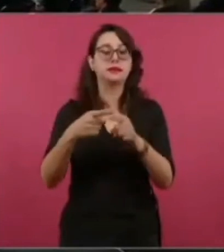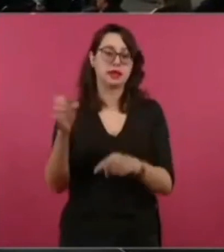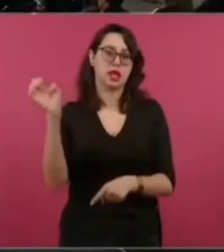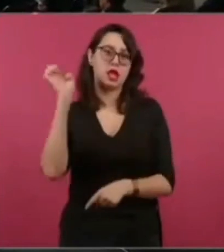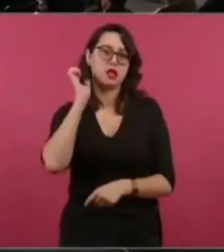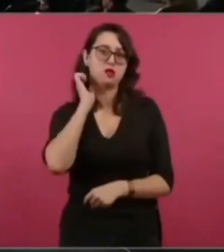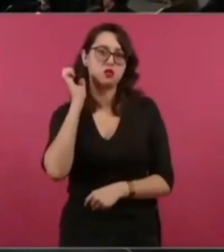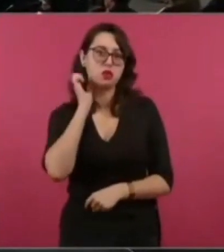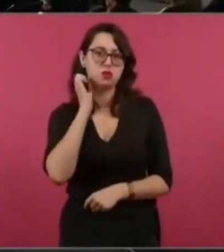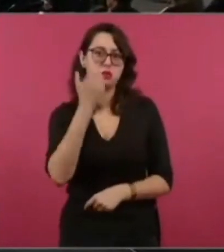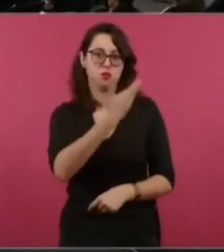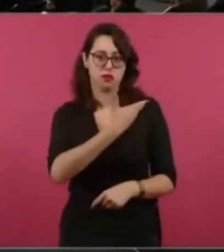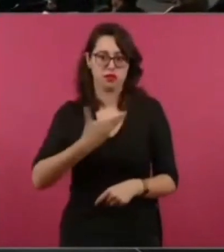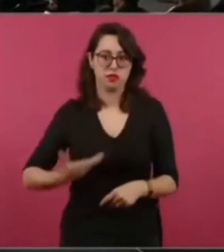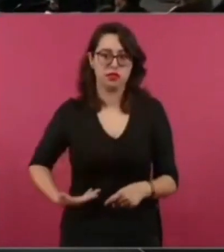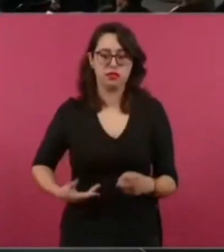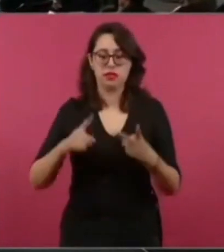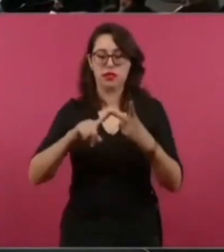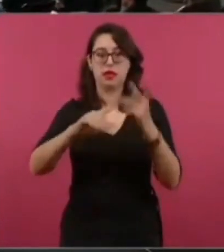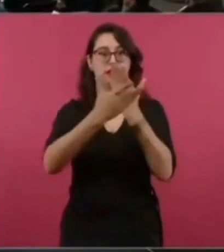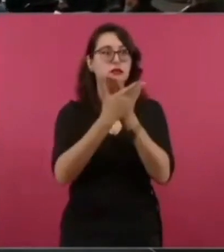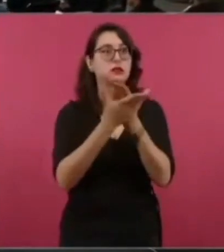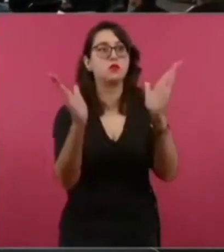Entonces, nosotros vamos a cumplir